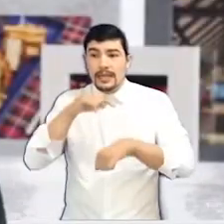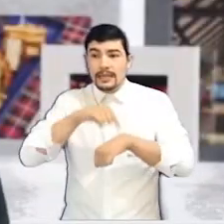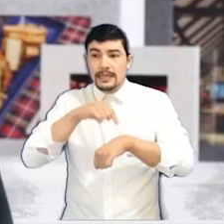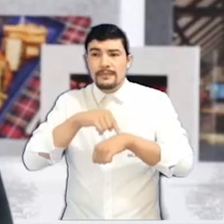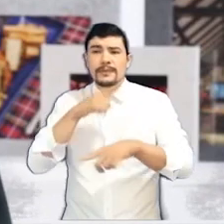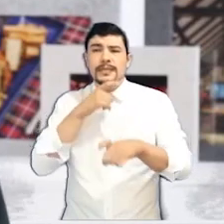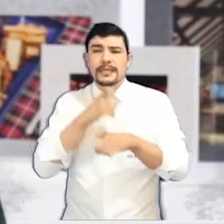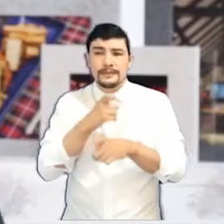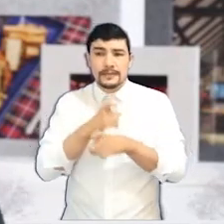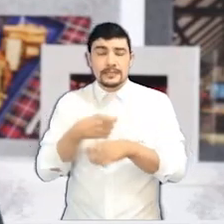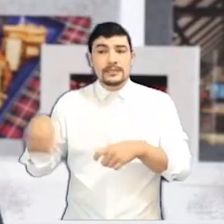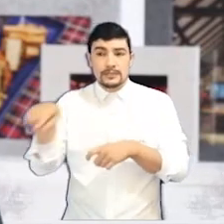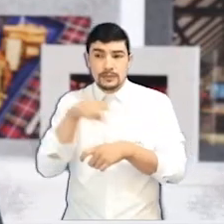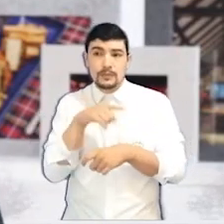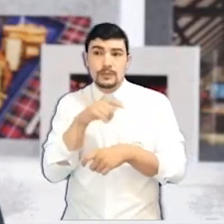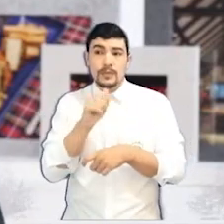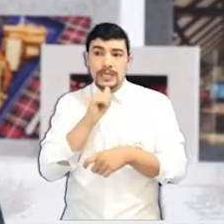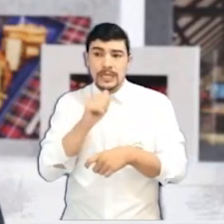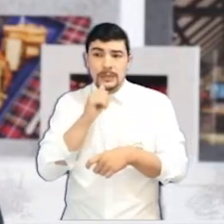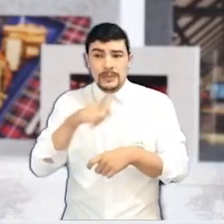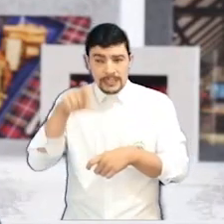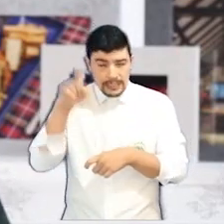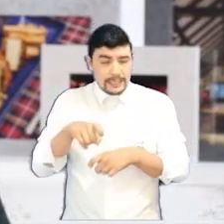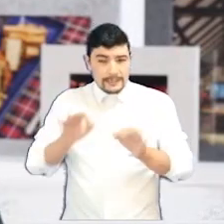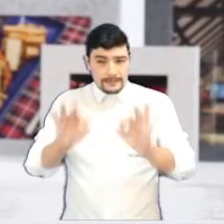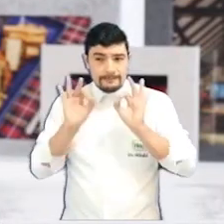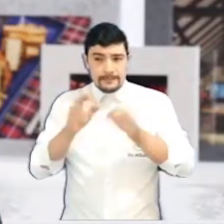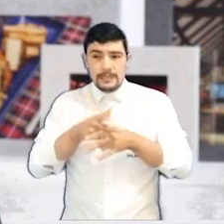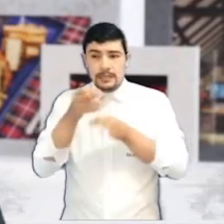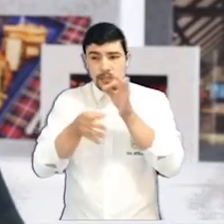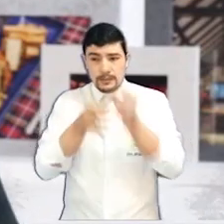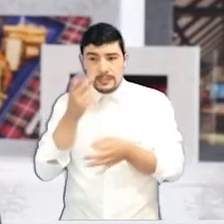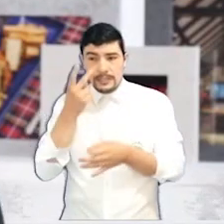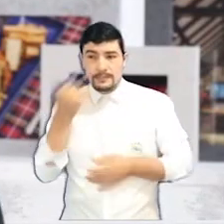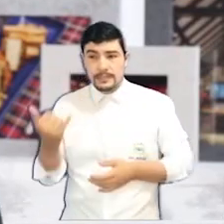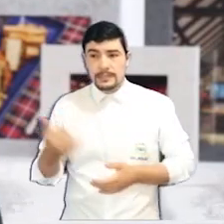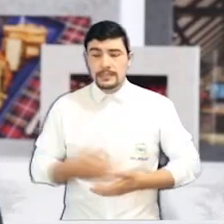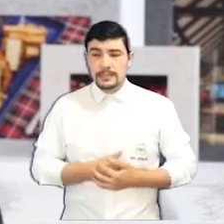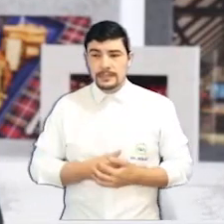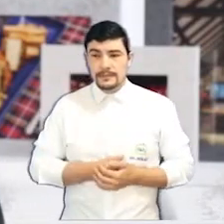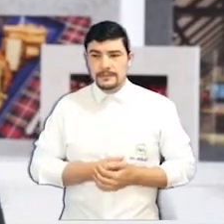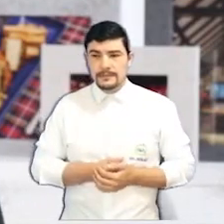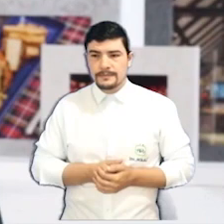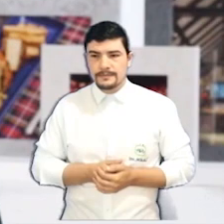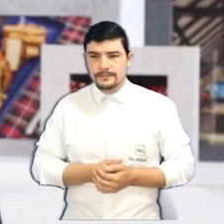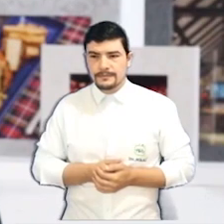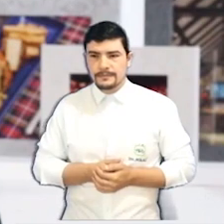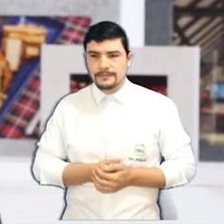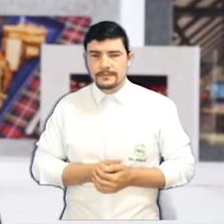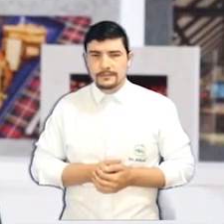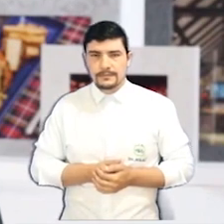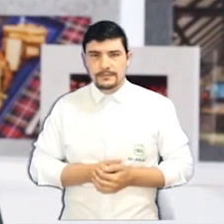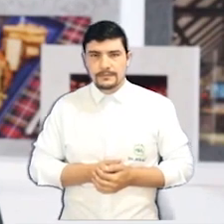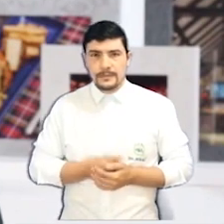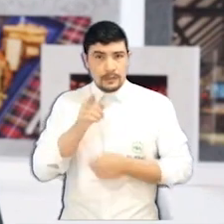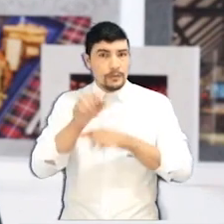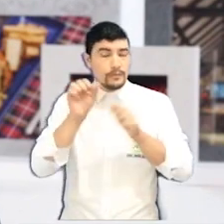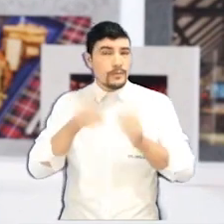Recuerde que usted también puede enviarnos sus videos denunciando alguna situación o también resaltando alguna buena acción por medio de nuestra línea de